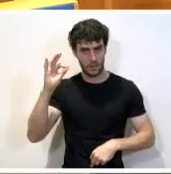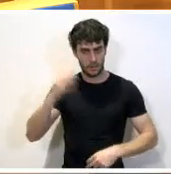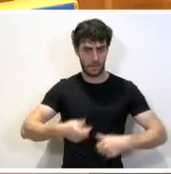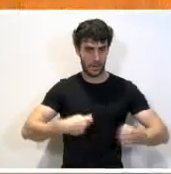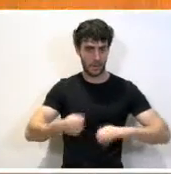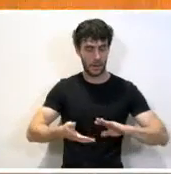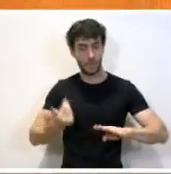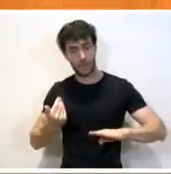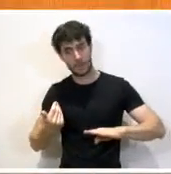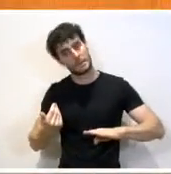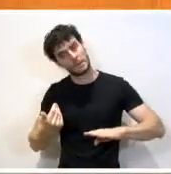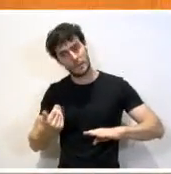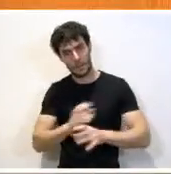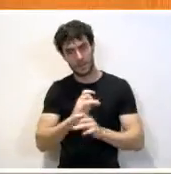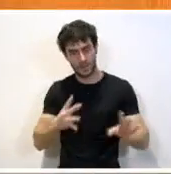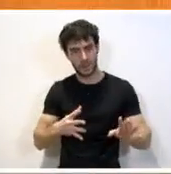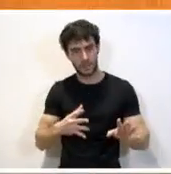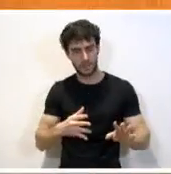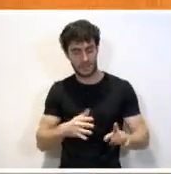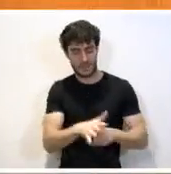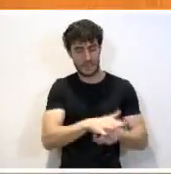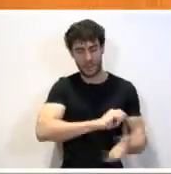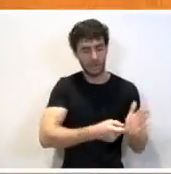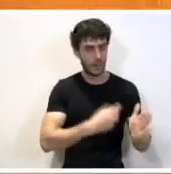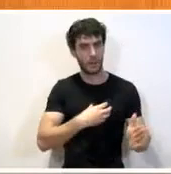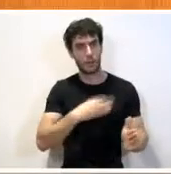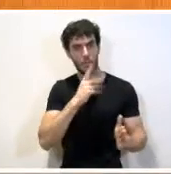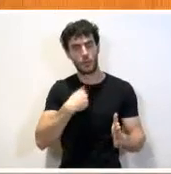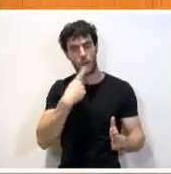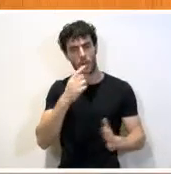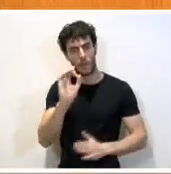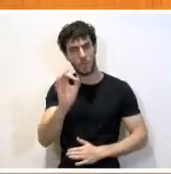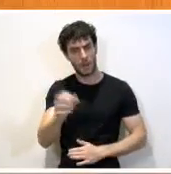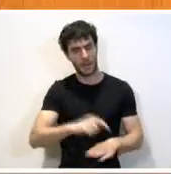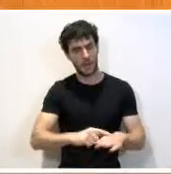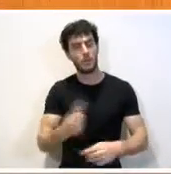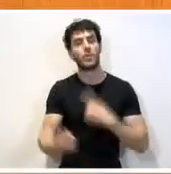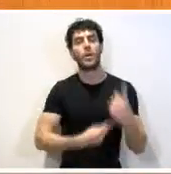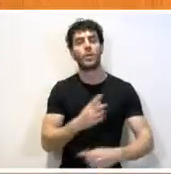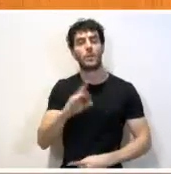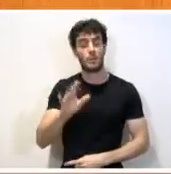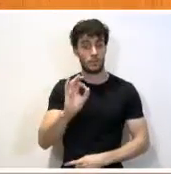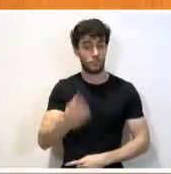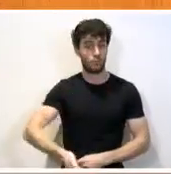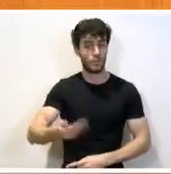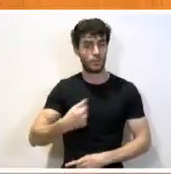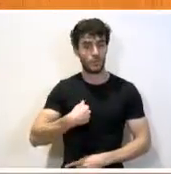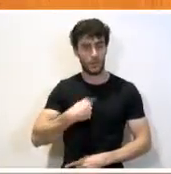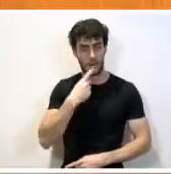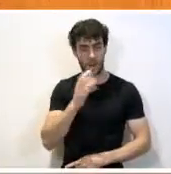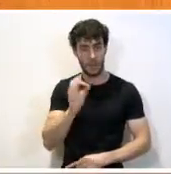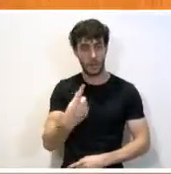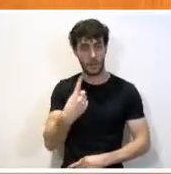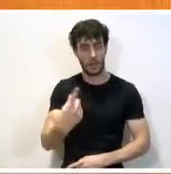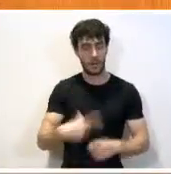negociar desde fuera, pues no podía cambiar toda la política. Por lo tanto, yo también le voy a dar la razón en algunos aspectos. Y sobre todo le voy a dar la razón en un